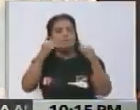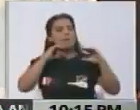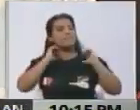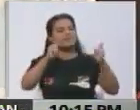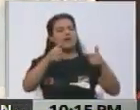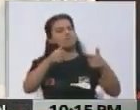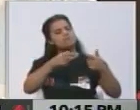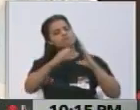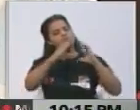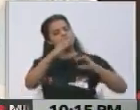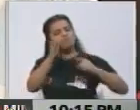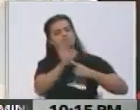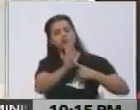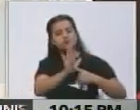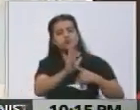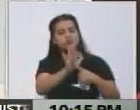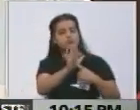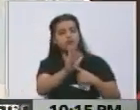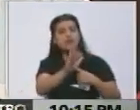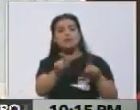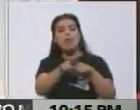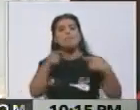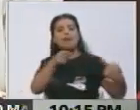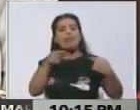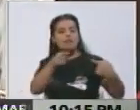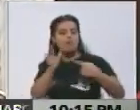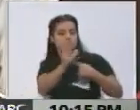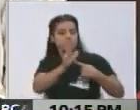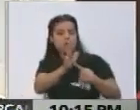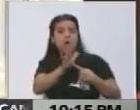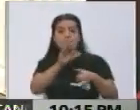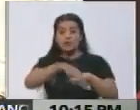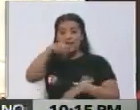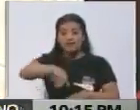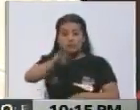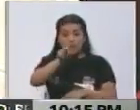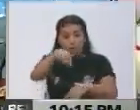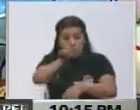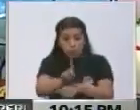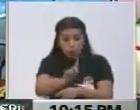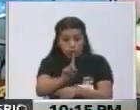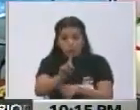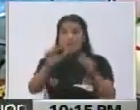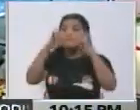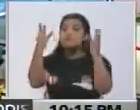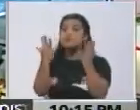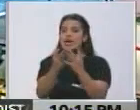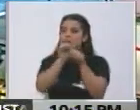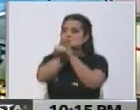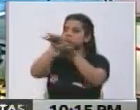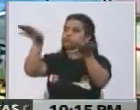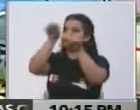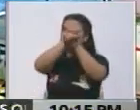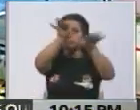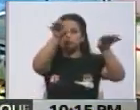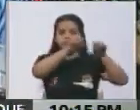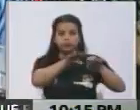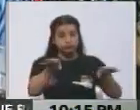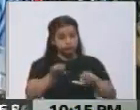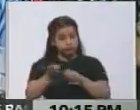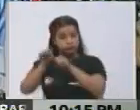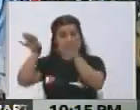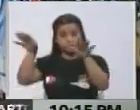revolución bolivariana, es una batalla de carácter internacional. Nosotros tenemos listo, de hecho, una clase para